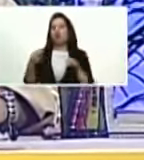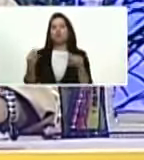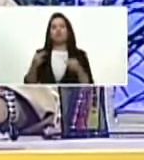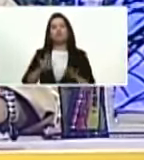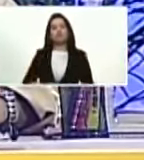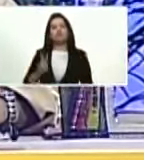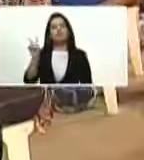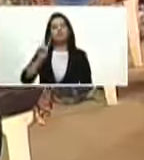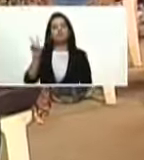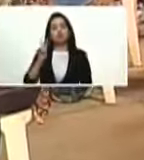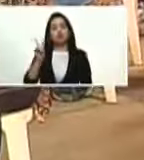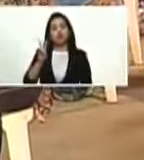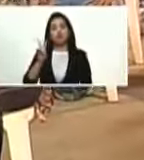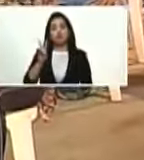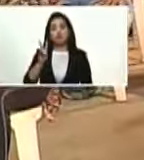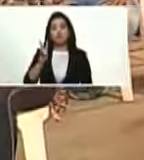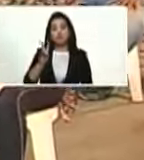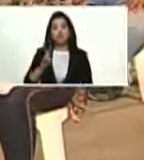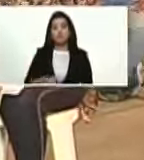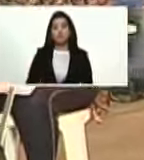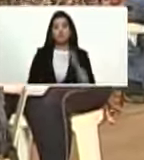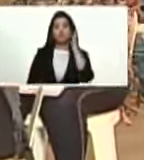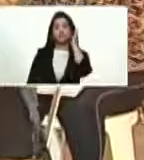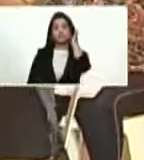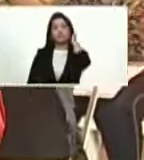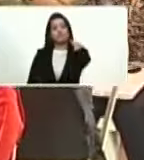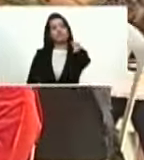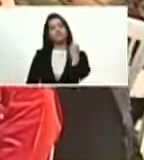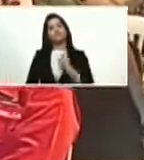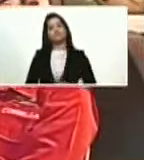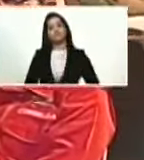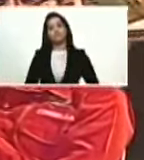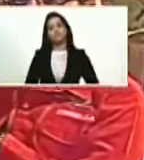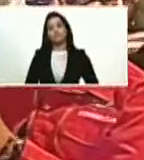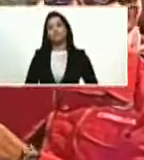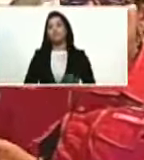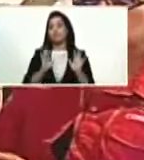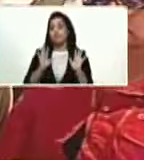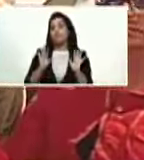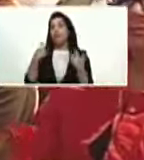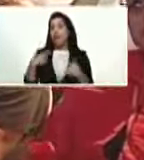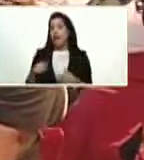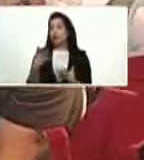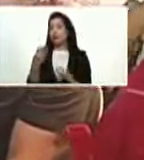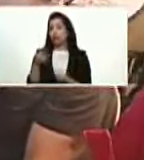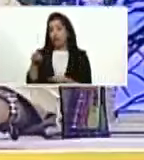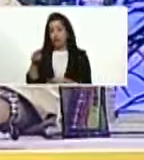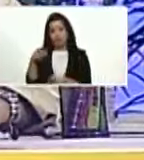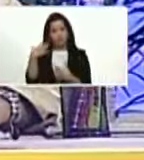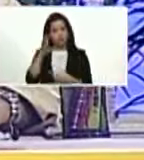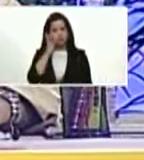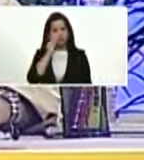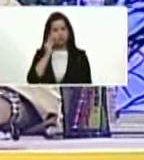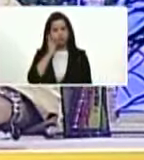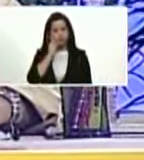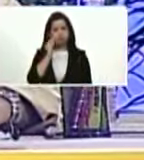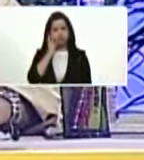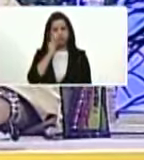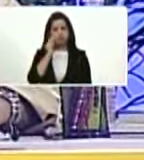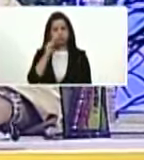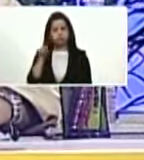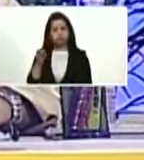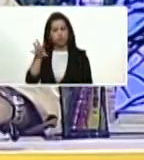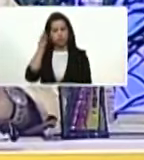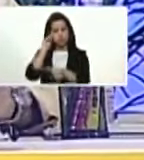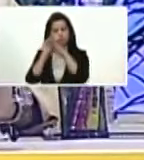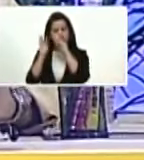en cuanto a su centro de operación. Y hay muchas cosas que aprender de allí, de procesos que se han hecho